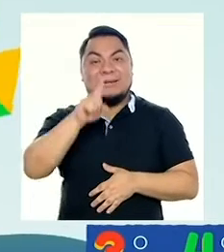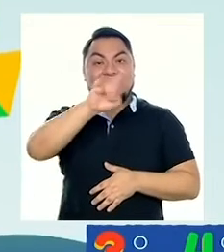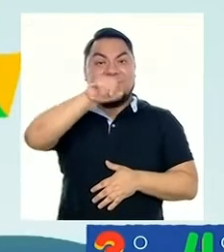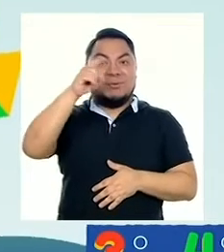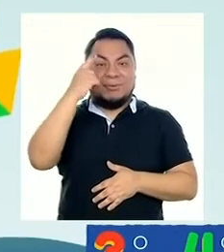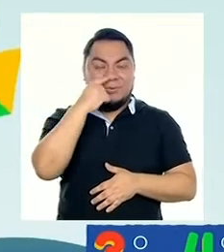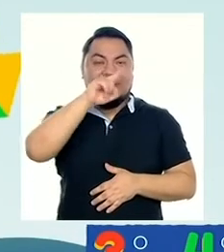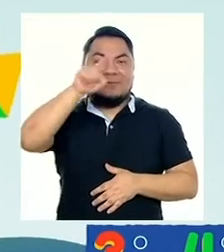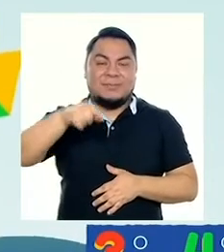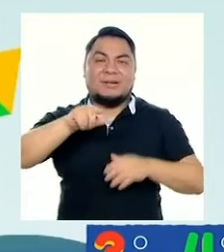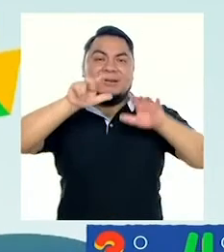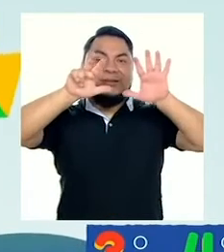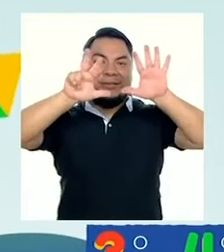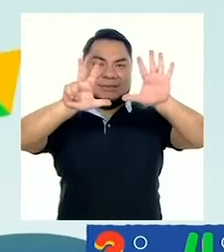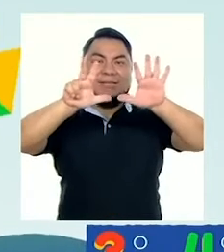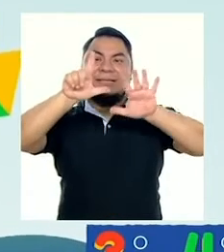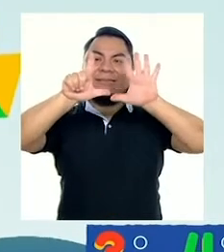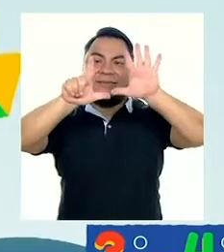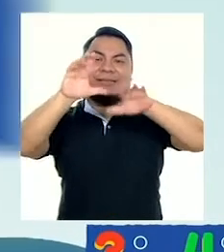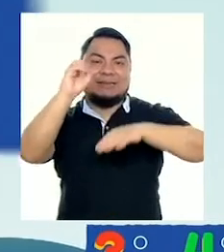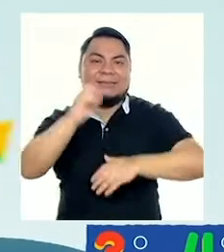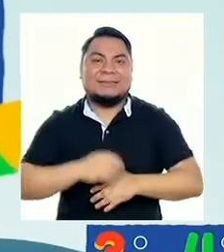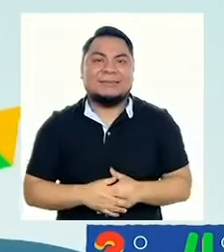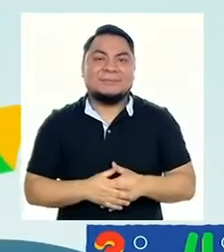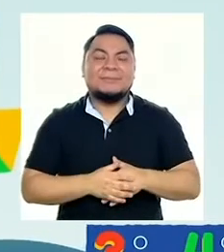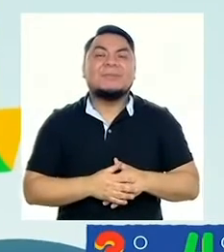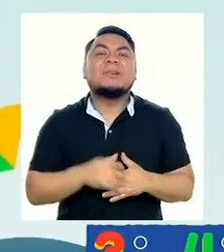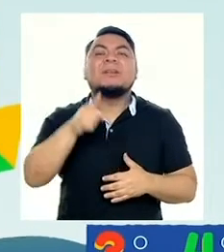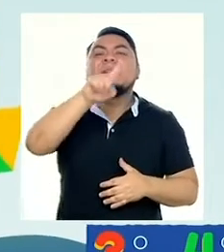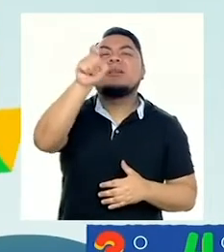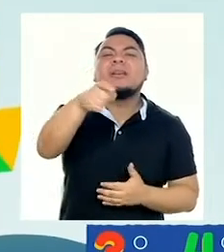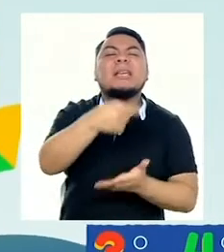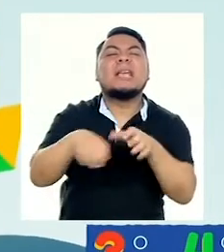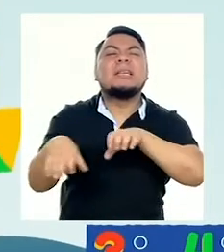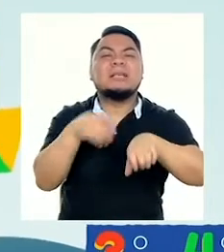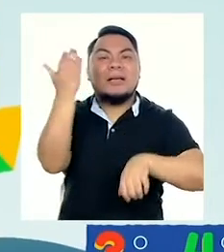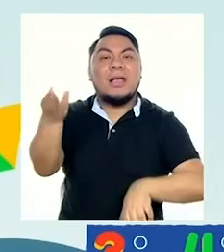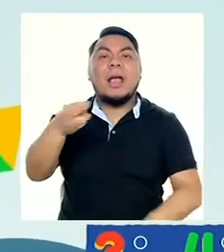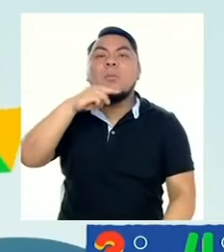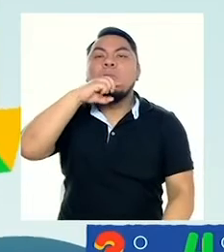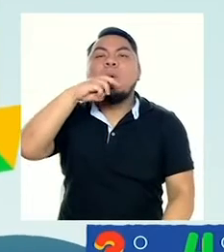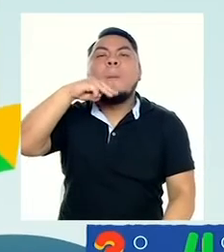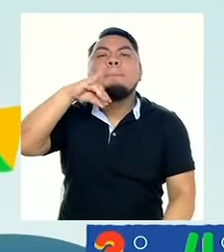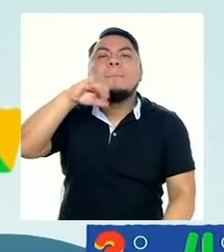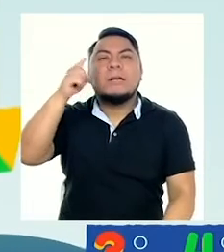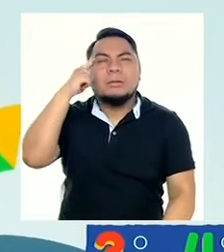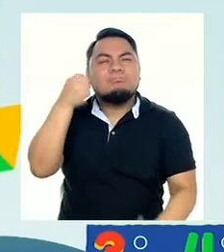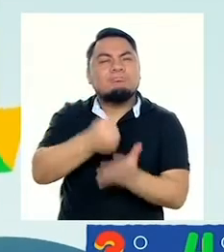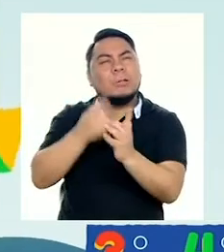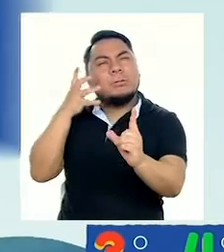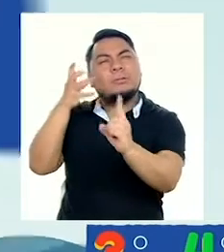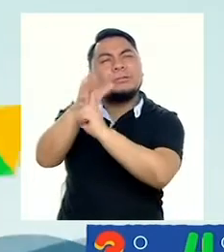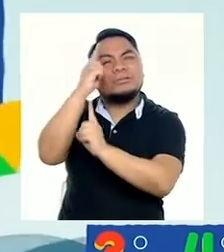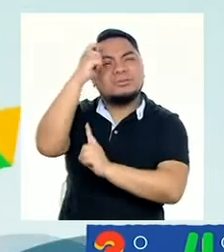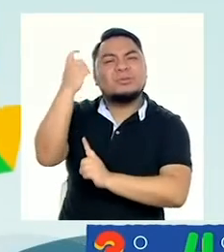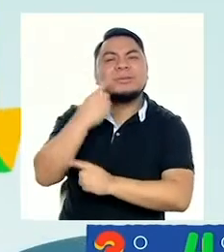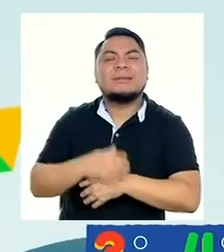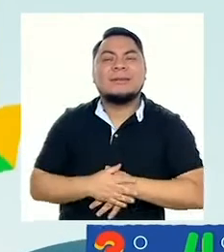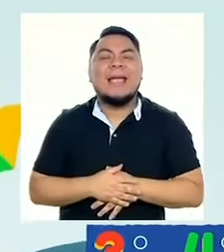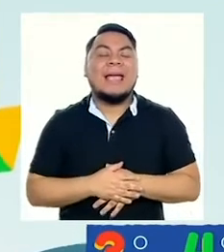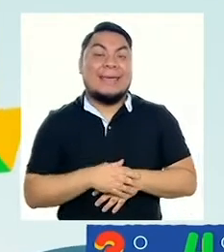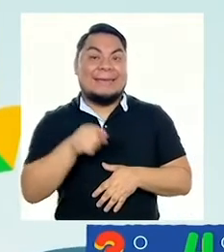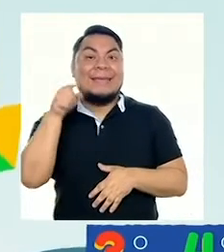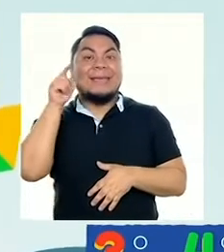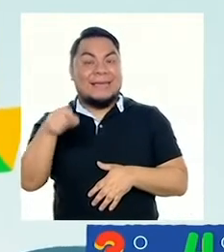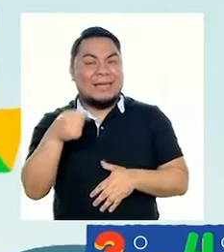1 de junio de 1870. ¿Qué hizo María Trinidad para conseguir sus sueños? Ella